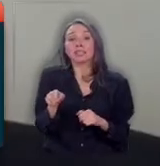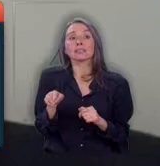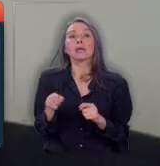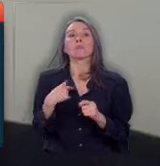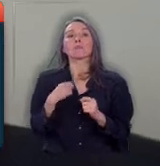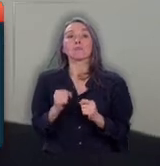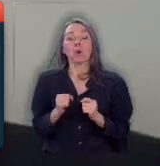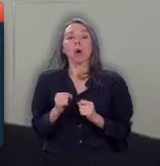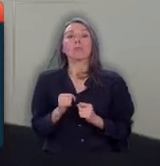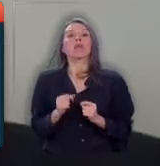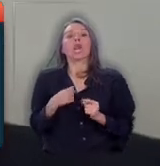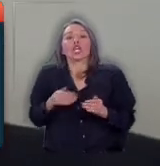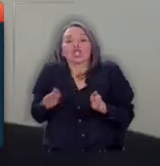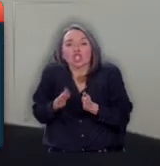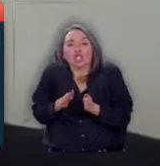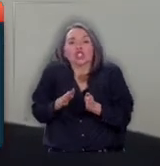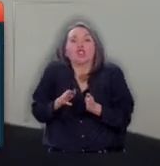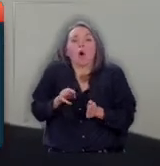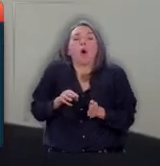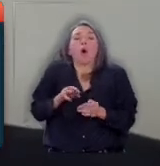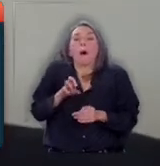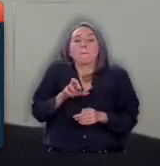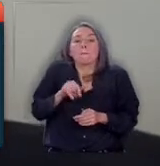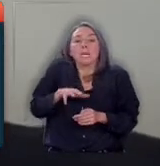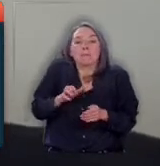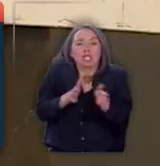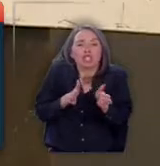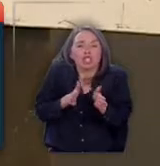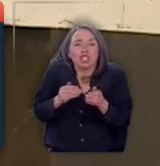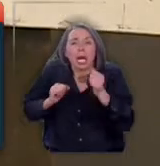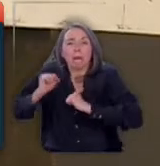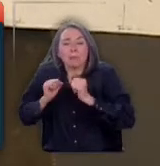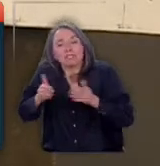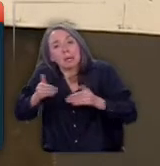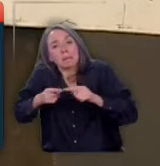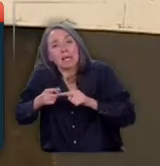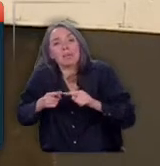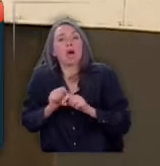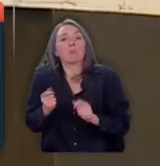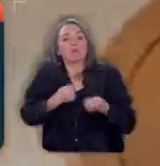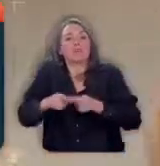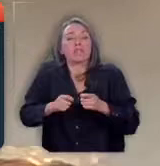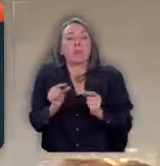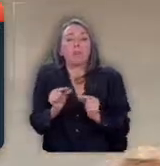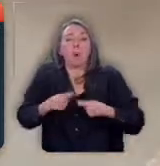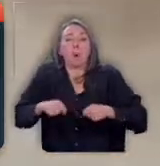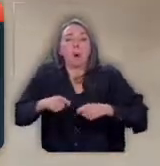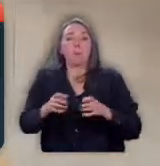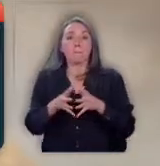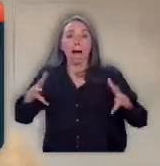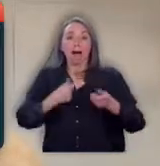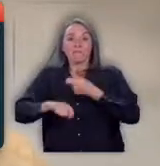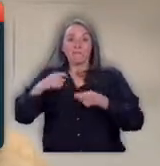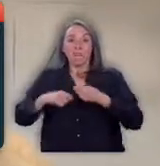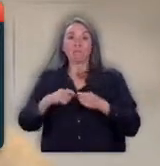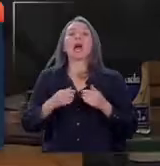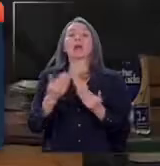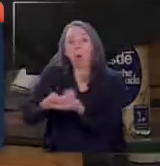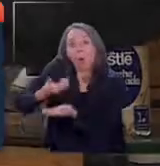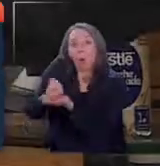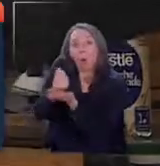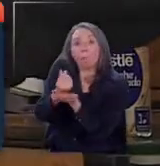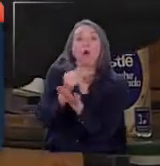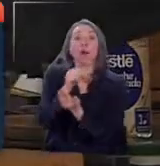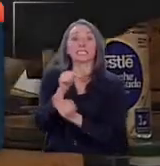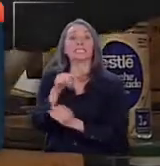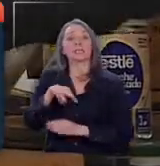crecer en las ventas es fundamental que nuestras pyes puedan seguir creciendo o puedan seguir subsistiendo algunas de ellas porque son fuentes de